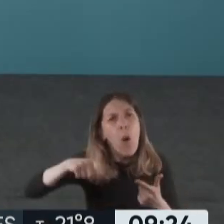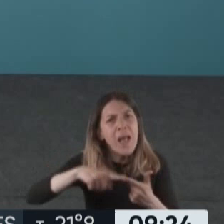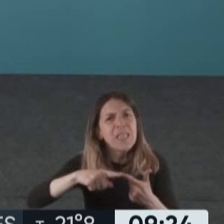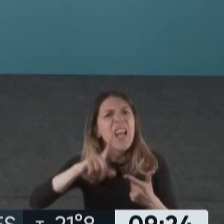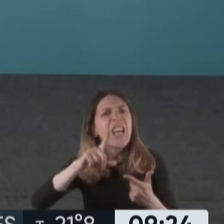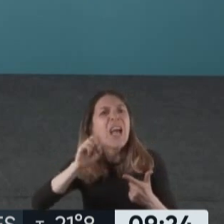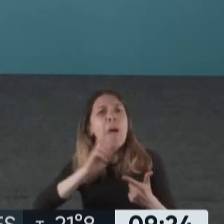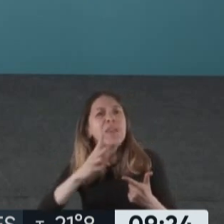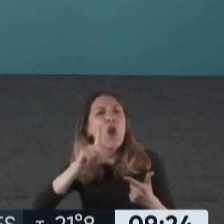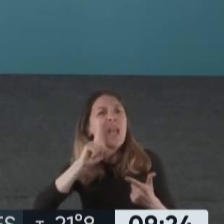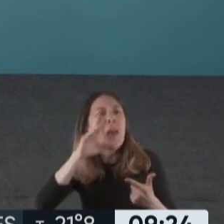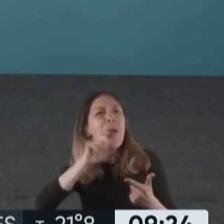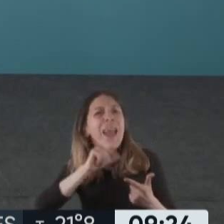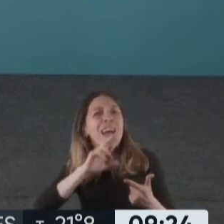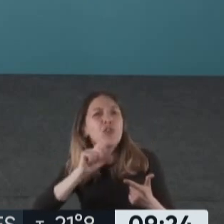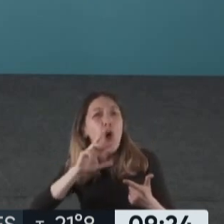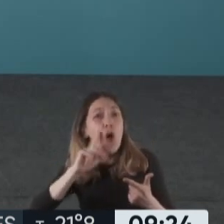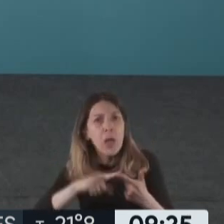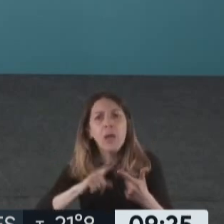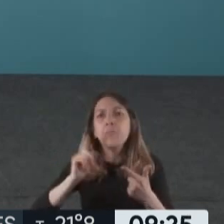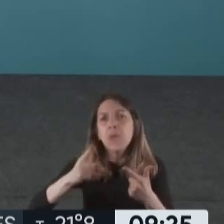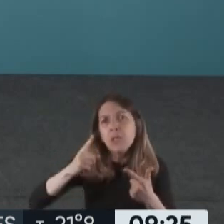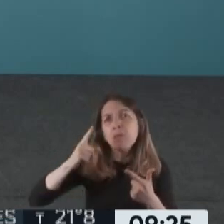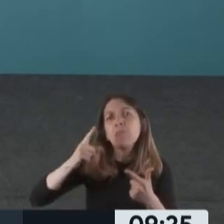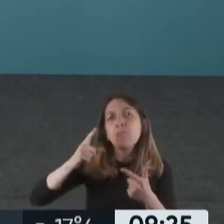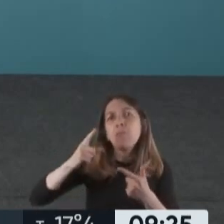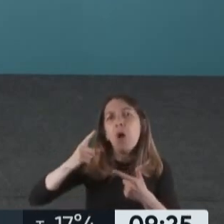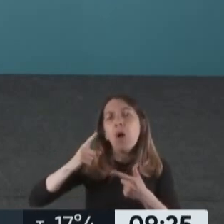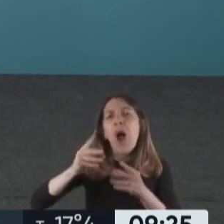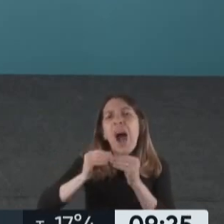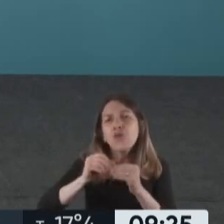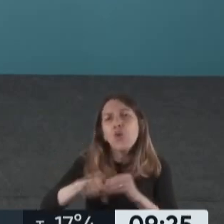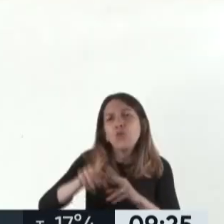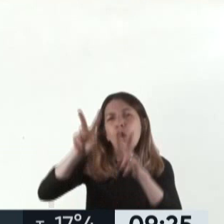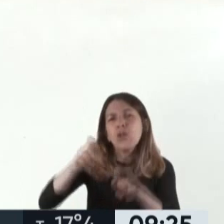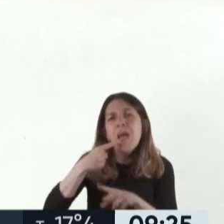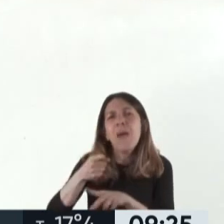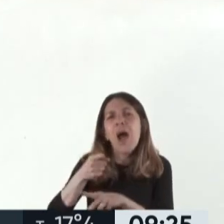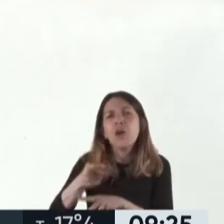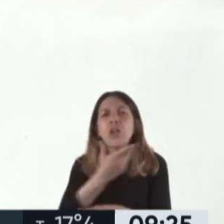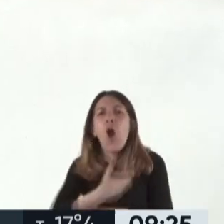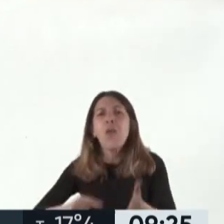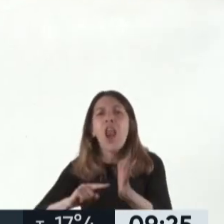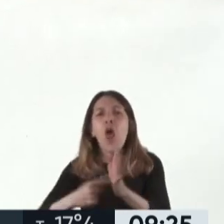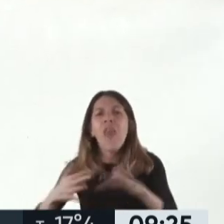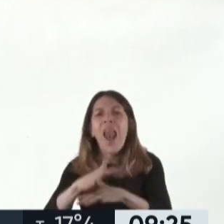Liberatori directamente continuó con la causa que se le imputa al gobierno porteño